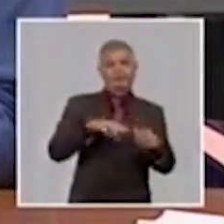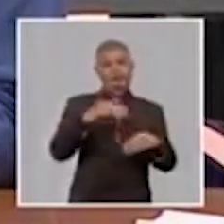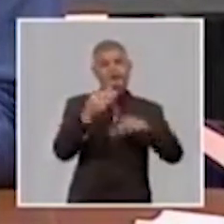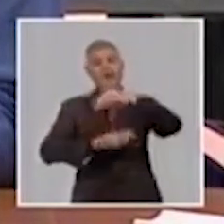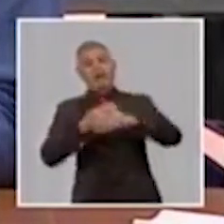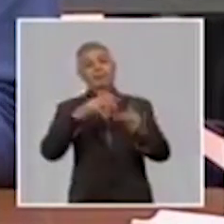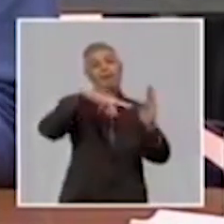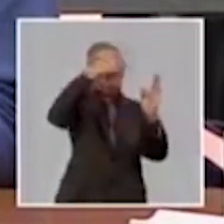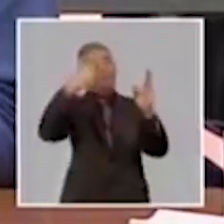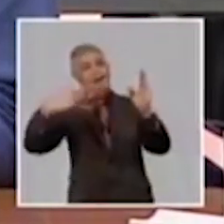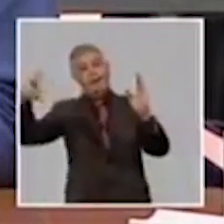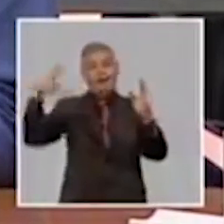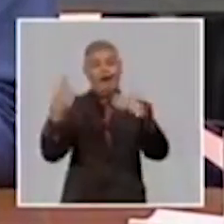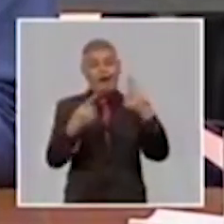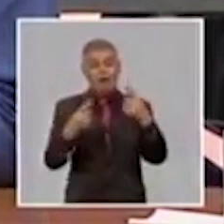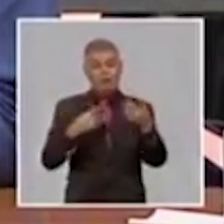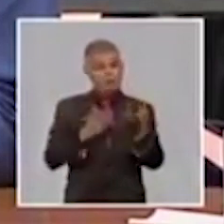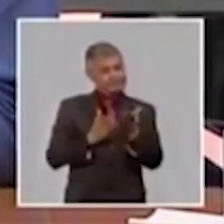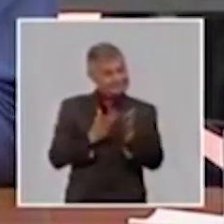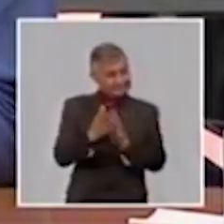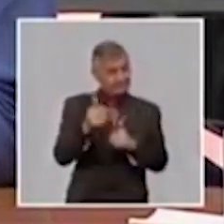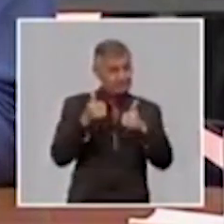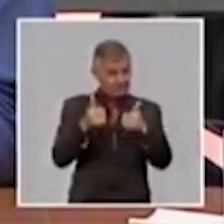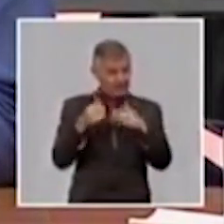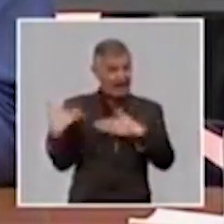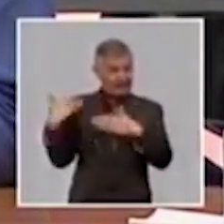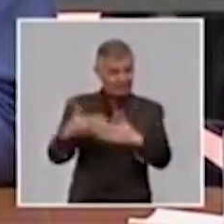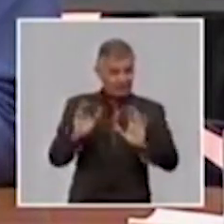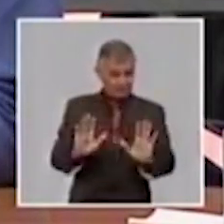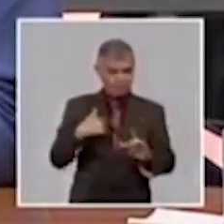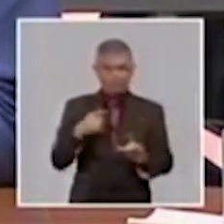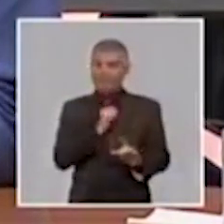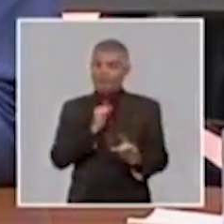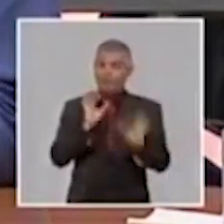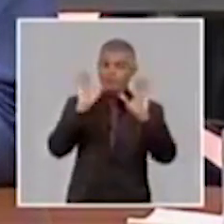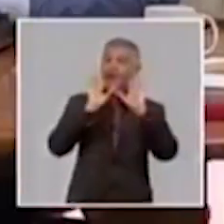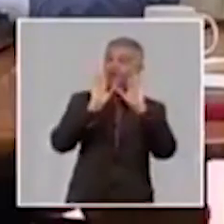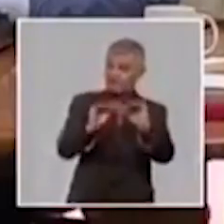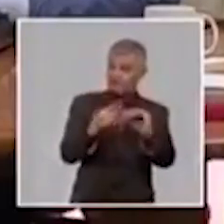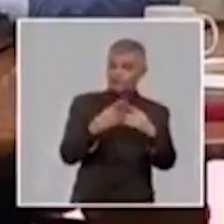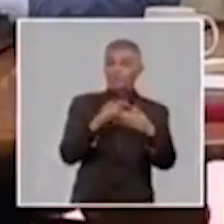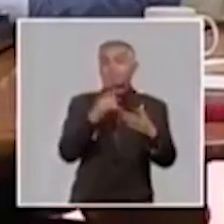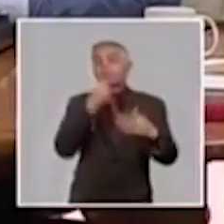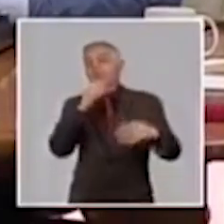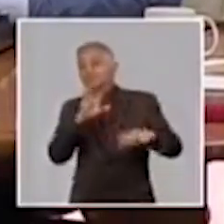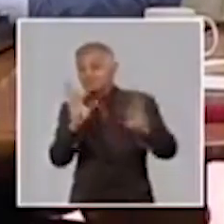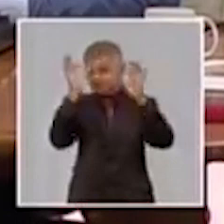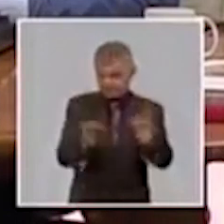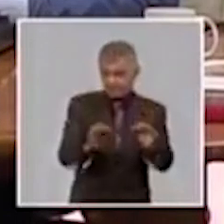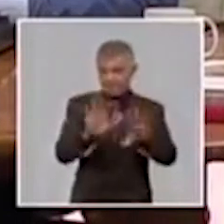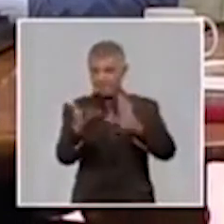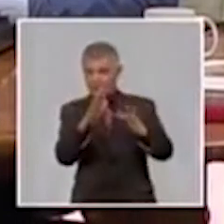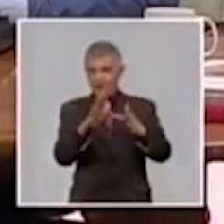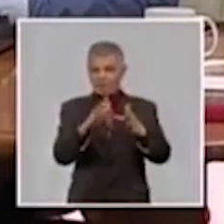higiénico-sanitarias. El mandatario señaló que el objetivo es trabajar para evitar que la COVID-19 se convierta en una enfermedad endémica y